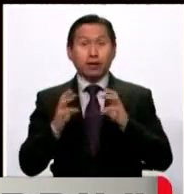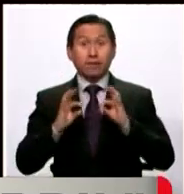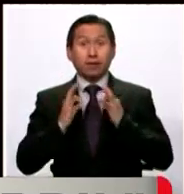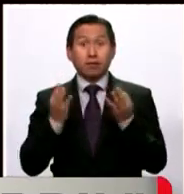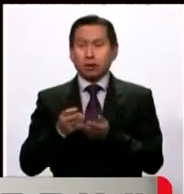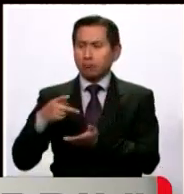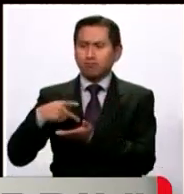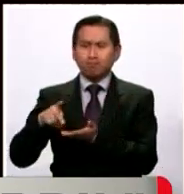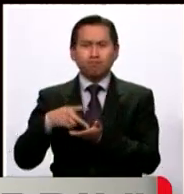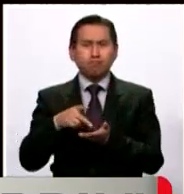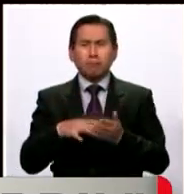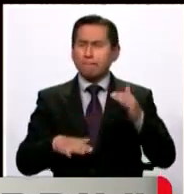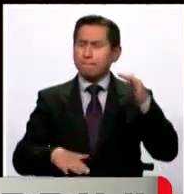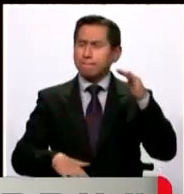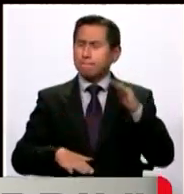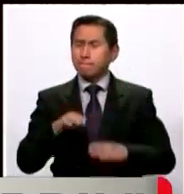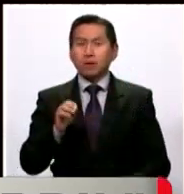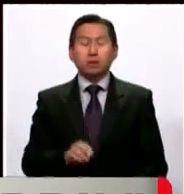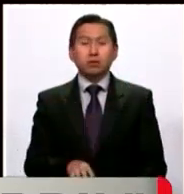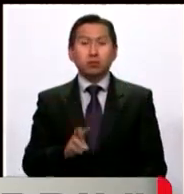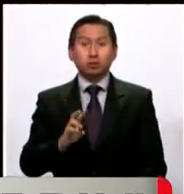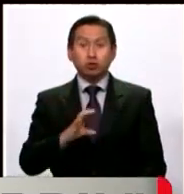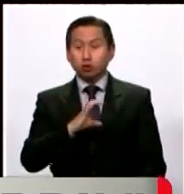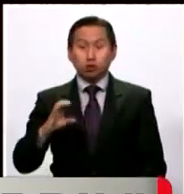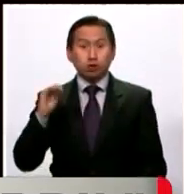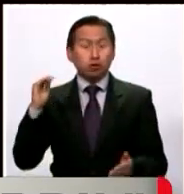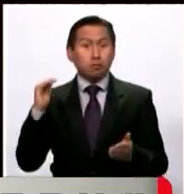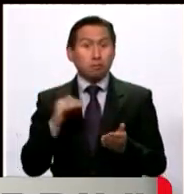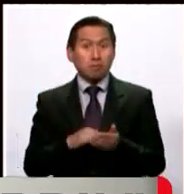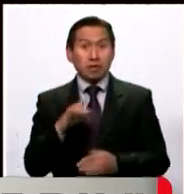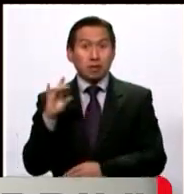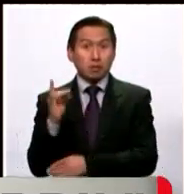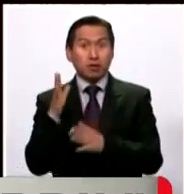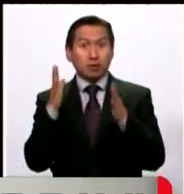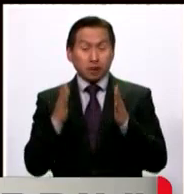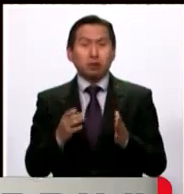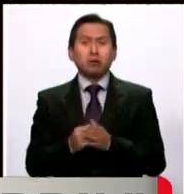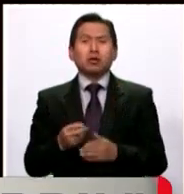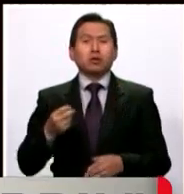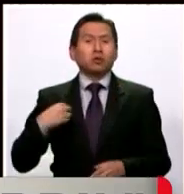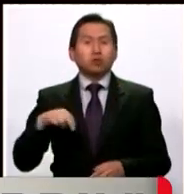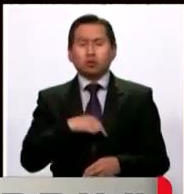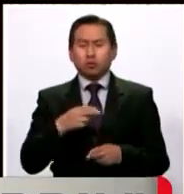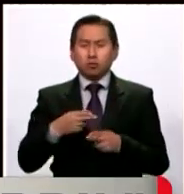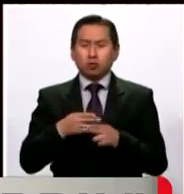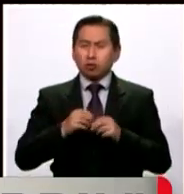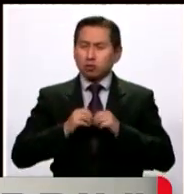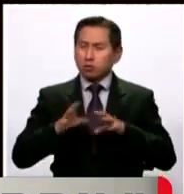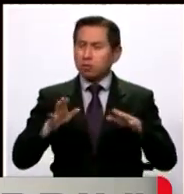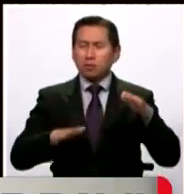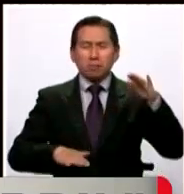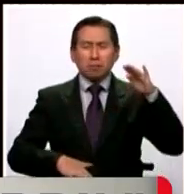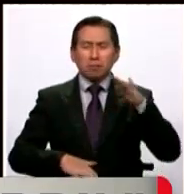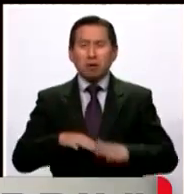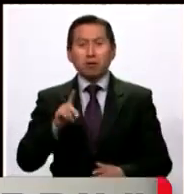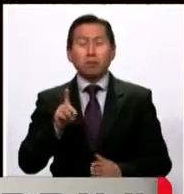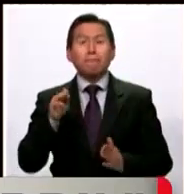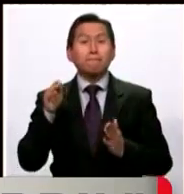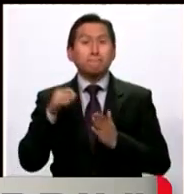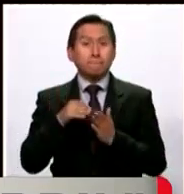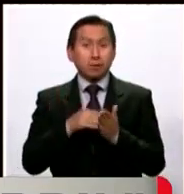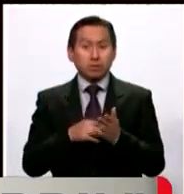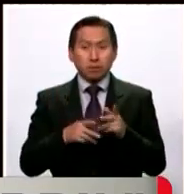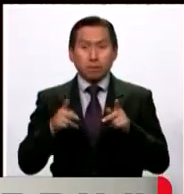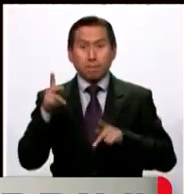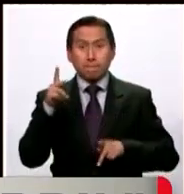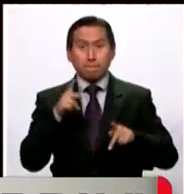Se amplía el pago del bono de 500 bolivianos por hijo, que es desde el 15 de abril. Se hace señalado también la presidenta que